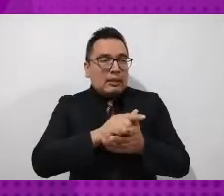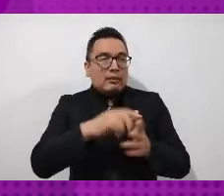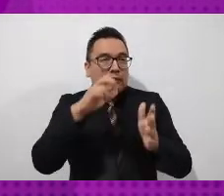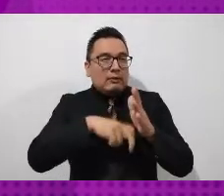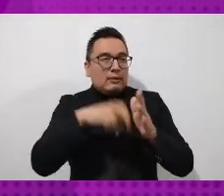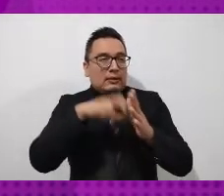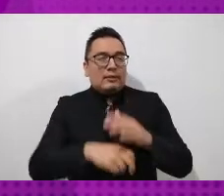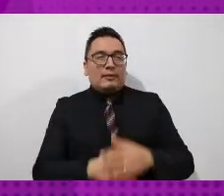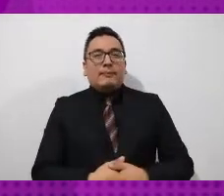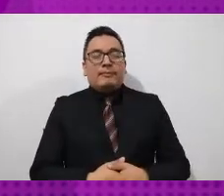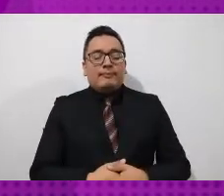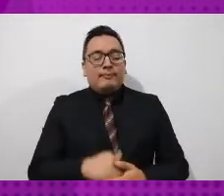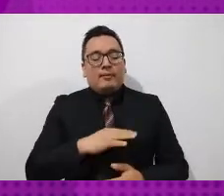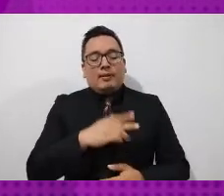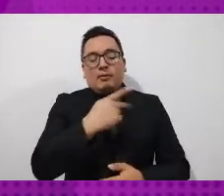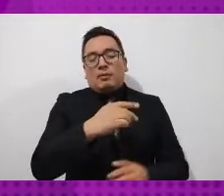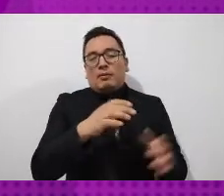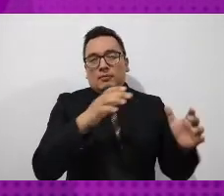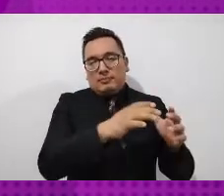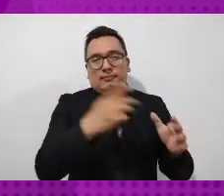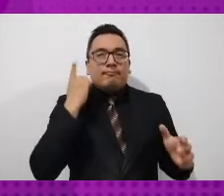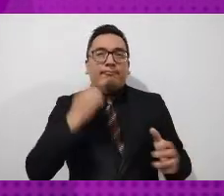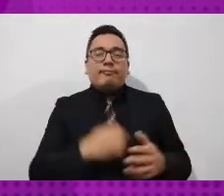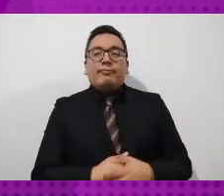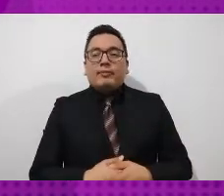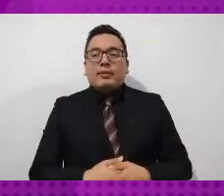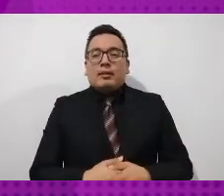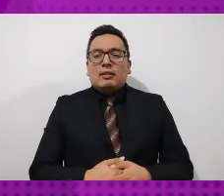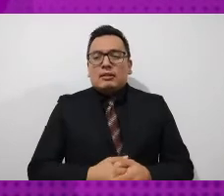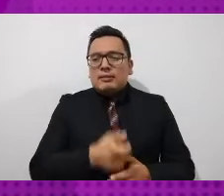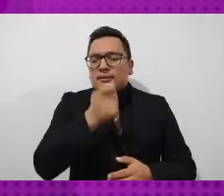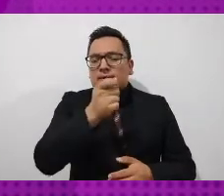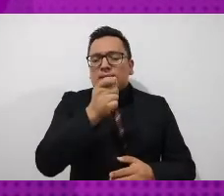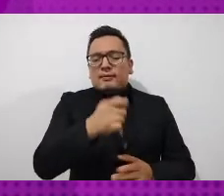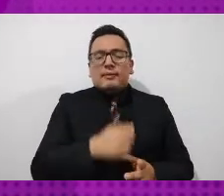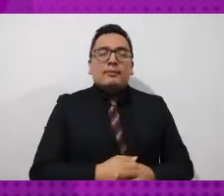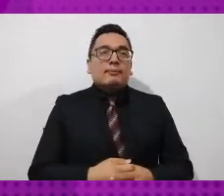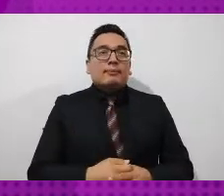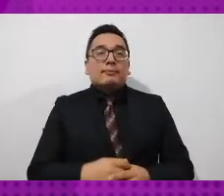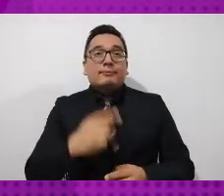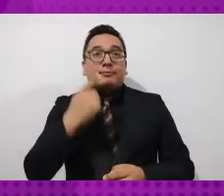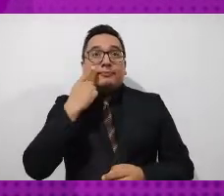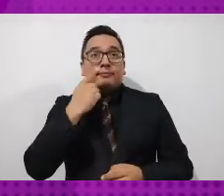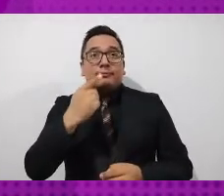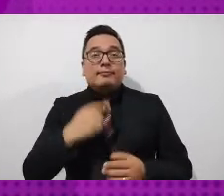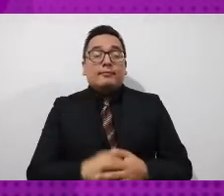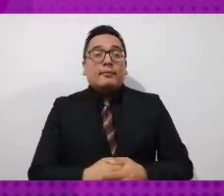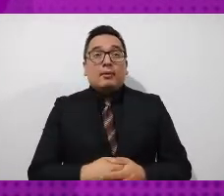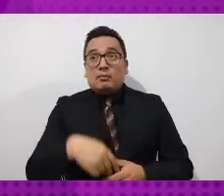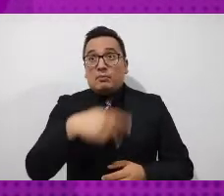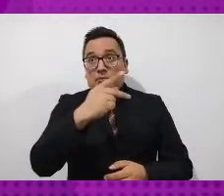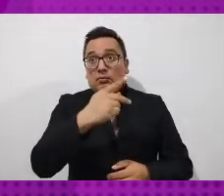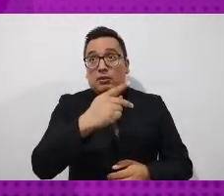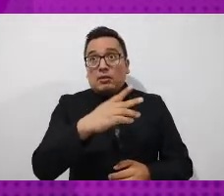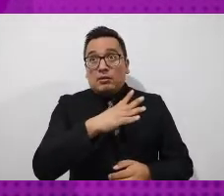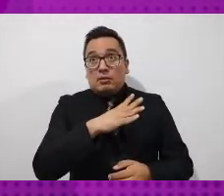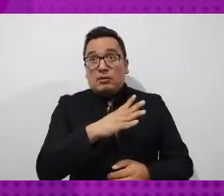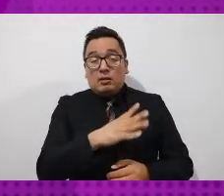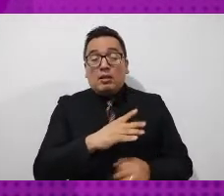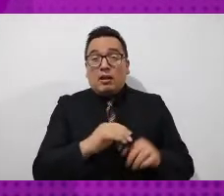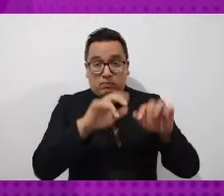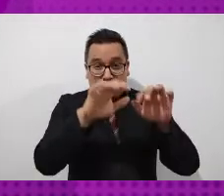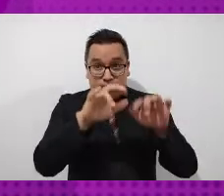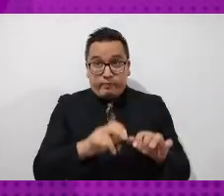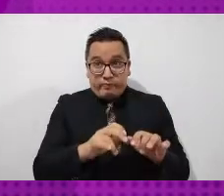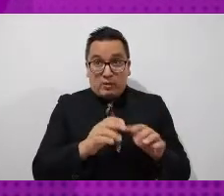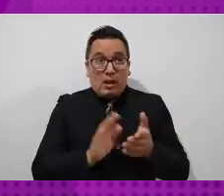que emite el Congreso del Estado. ¿Cuál es el procedimiento? Miren, ya una vez ustedes que llenaron ese escrito